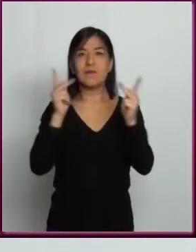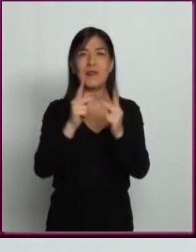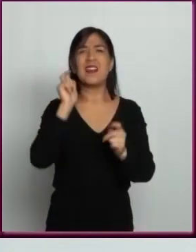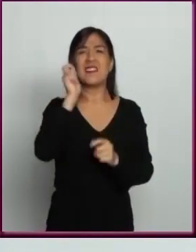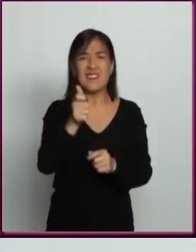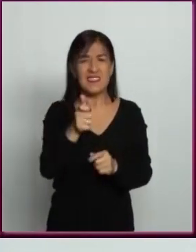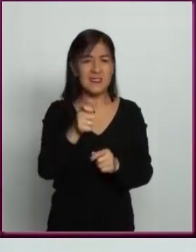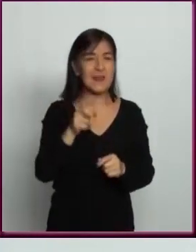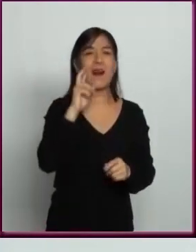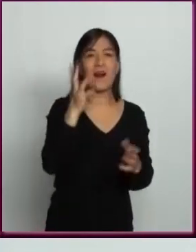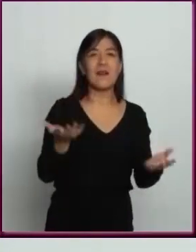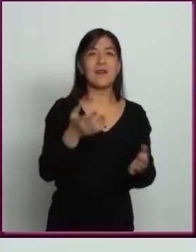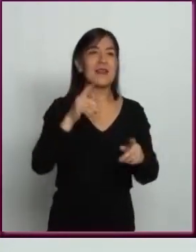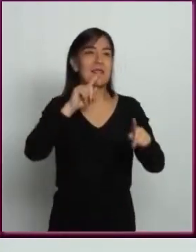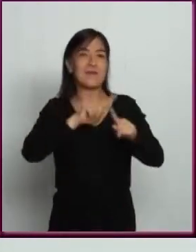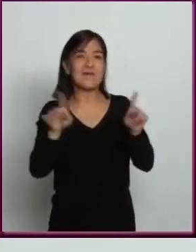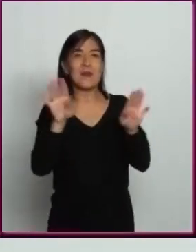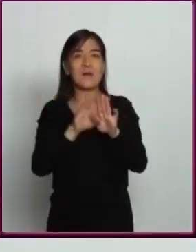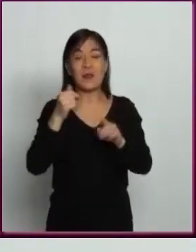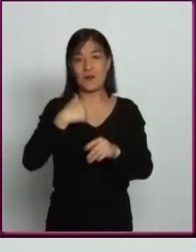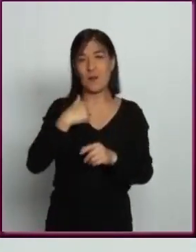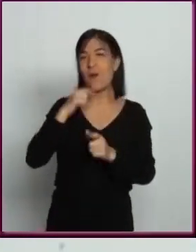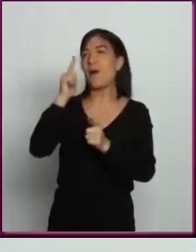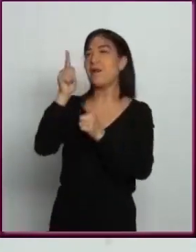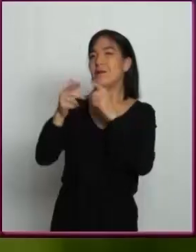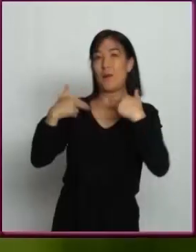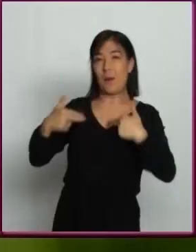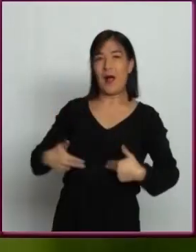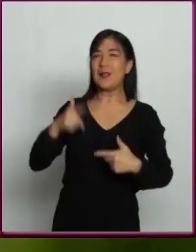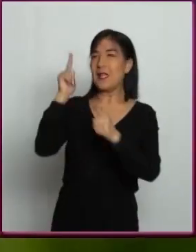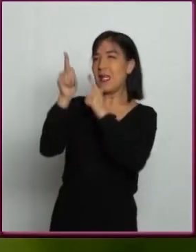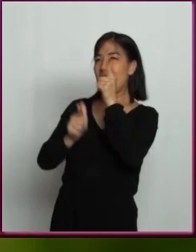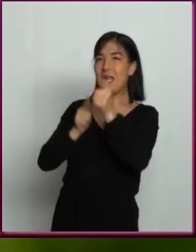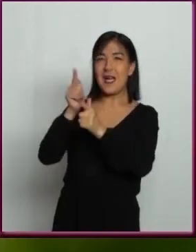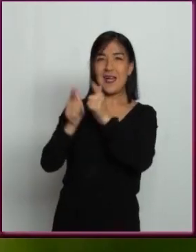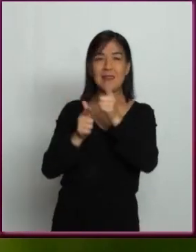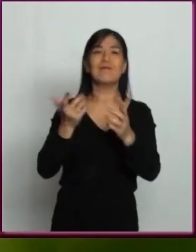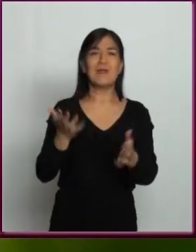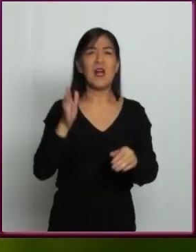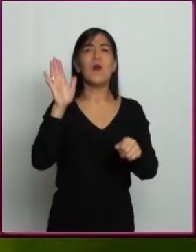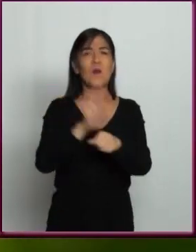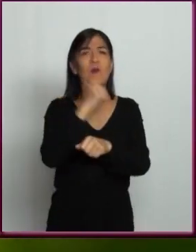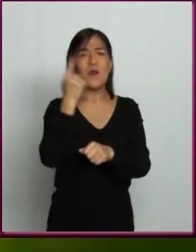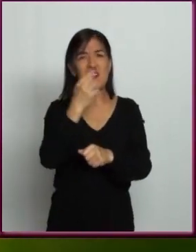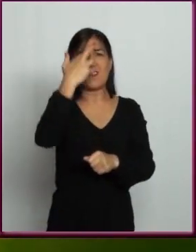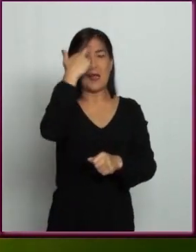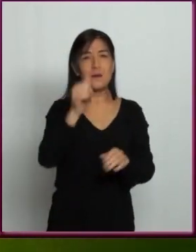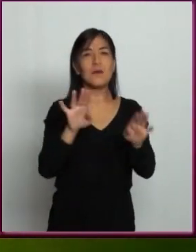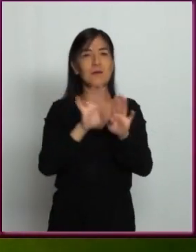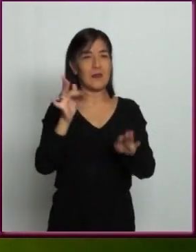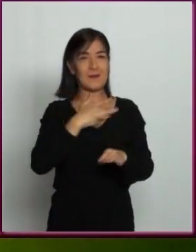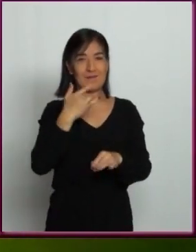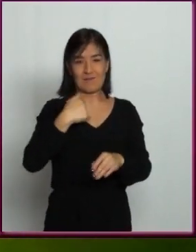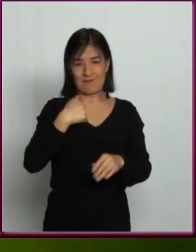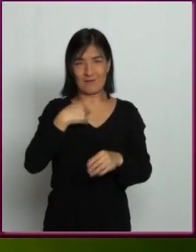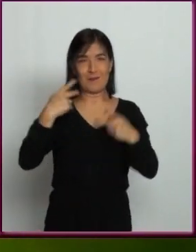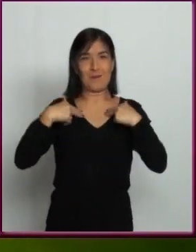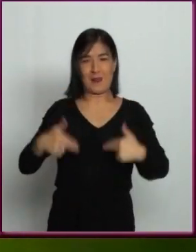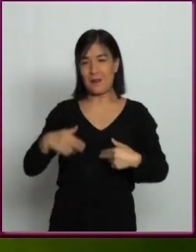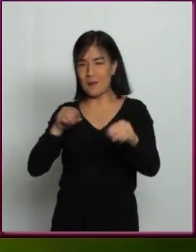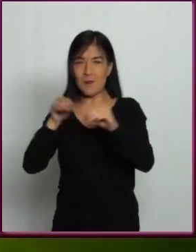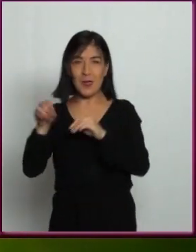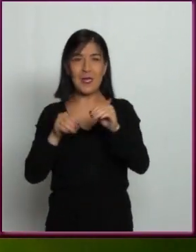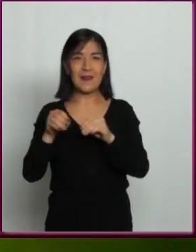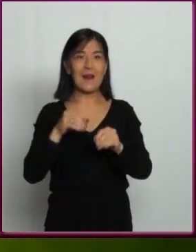nosotros viésemos las cosas en cámara lenta. La razón por la que los insectos parecen adivinar nuestros movimientos